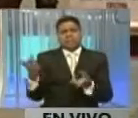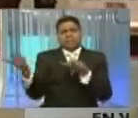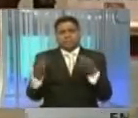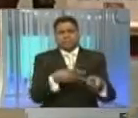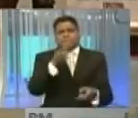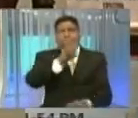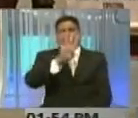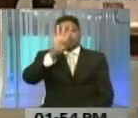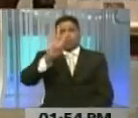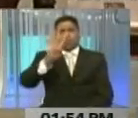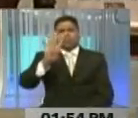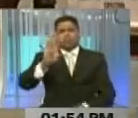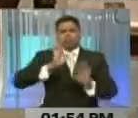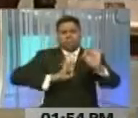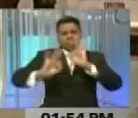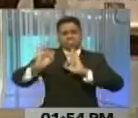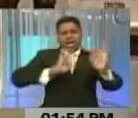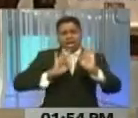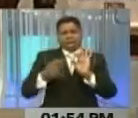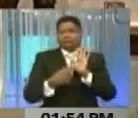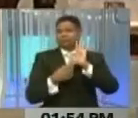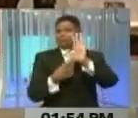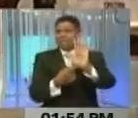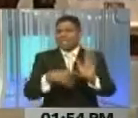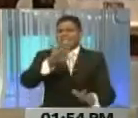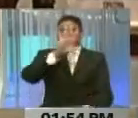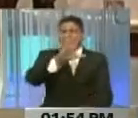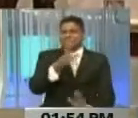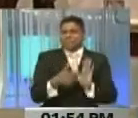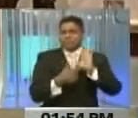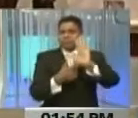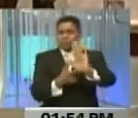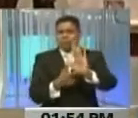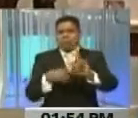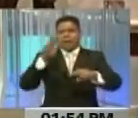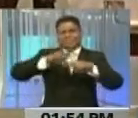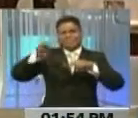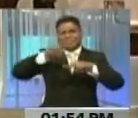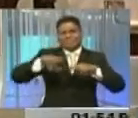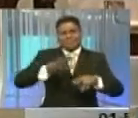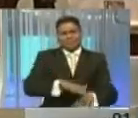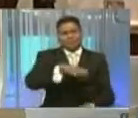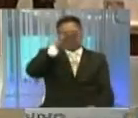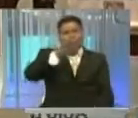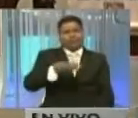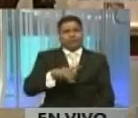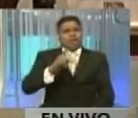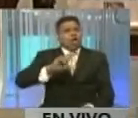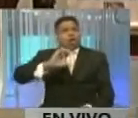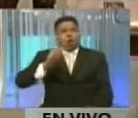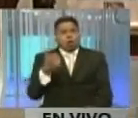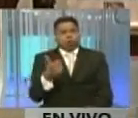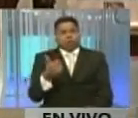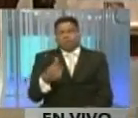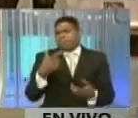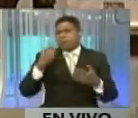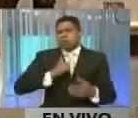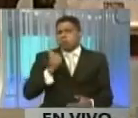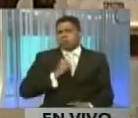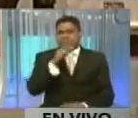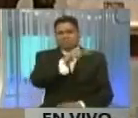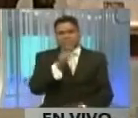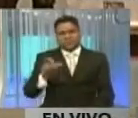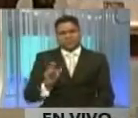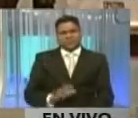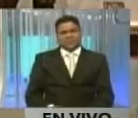funciones de teatro, 5 de ellas para público infantil exclusivamente y el resto para todo público. Pero esto es apenas un comienzo.